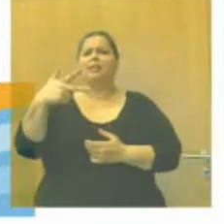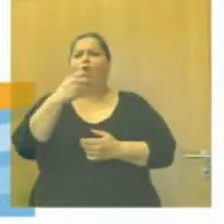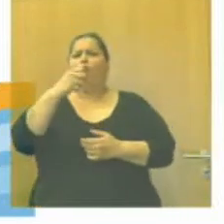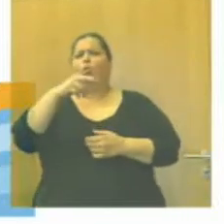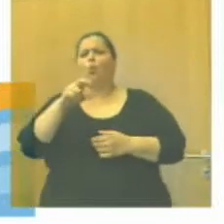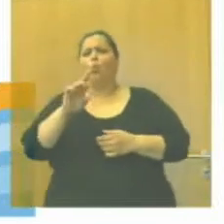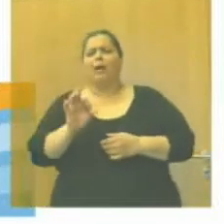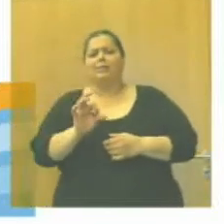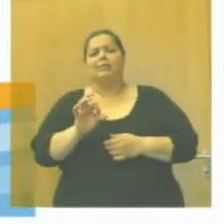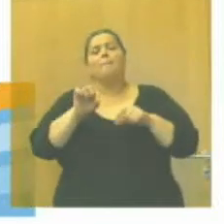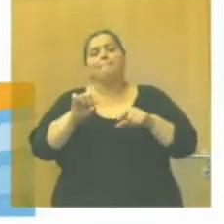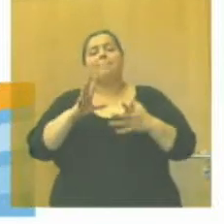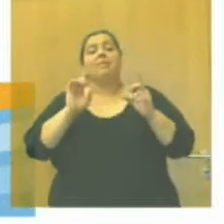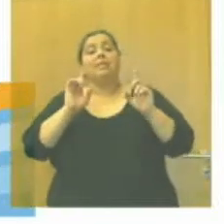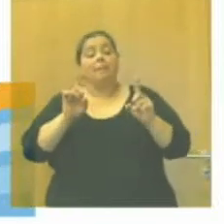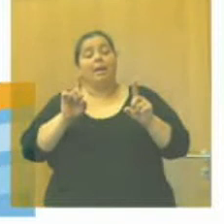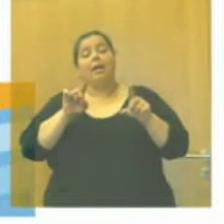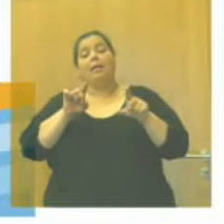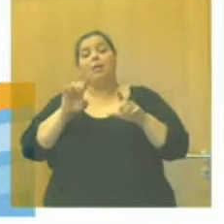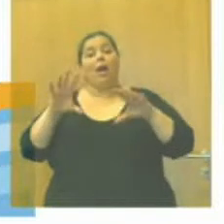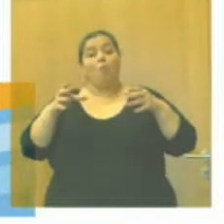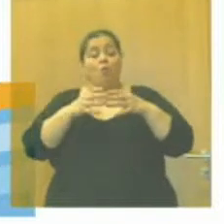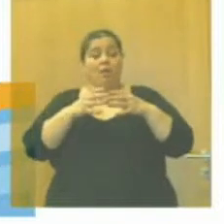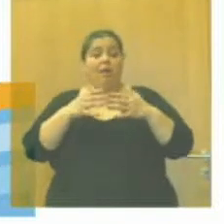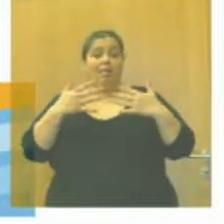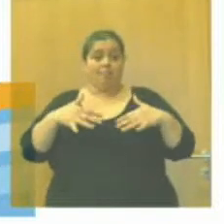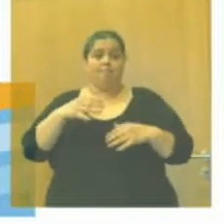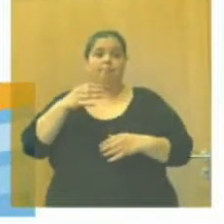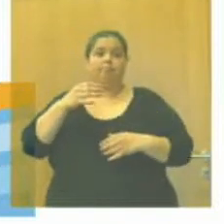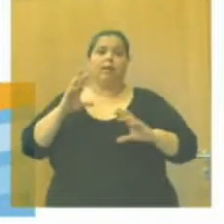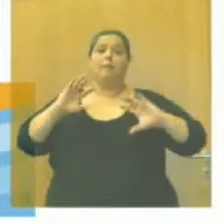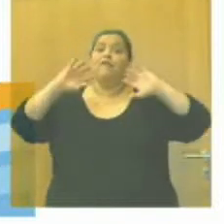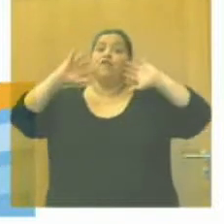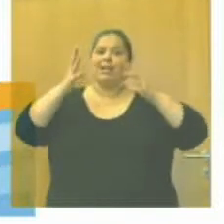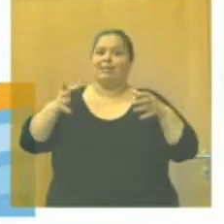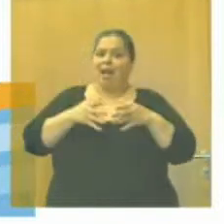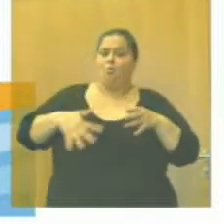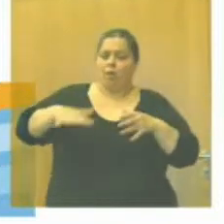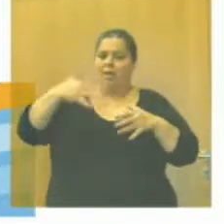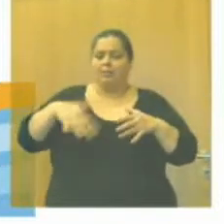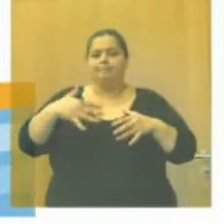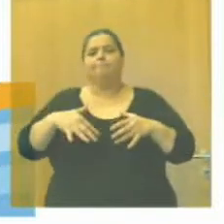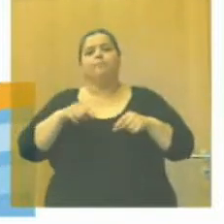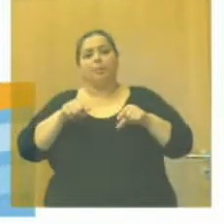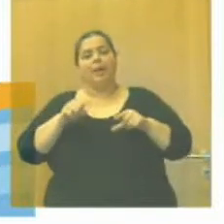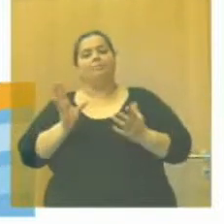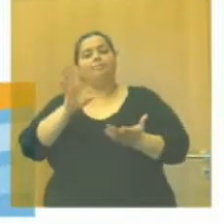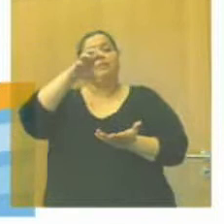mismo, adaptando en una comunidad también de alto riesgo, de alta violencia en la comunidad, en centros de